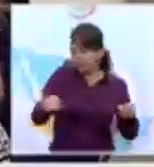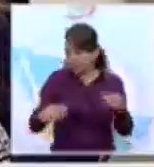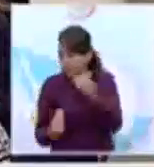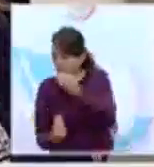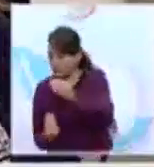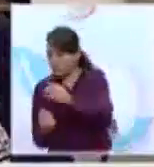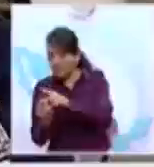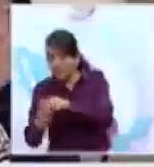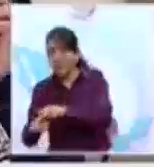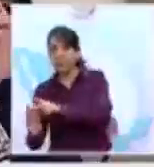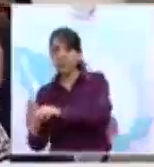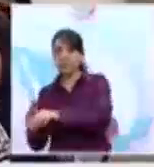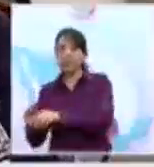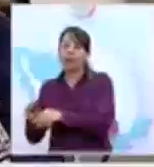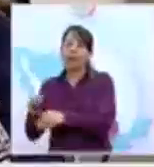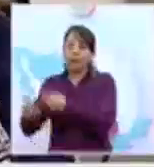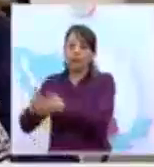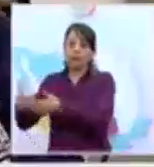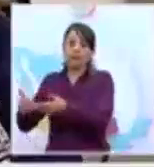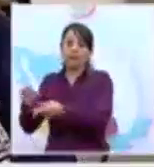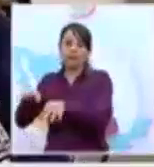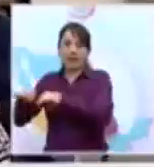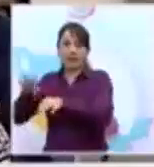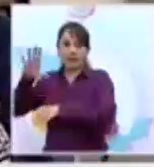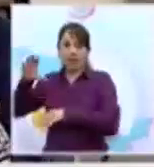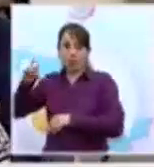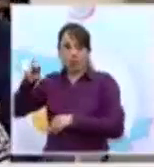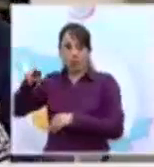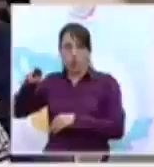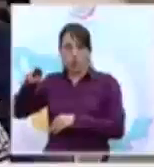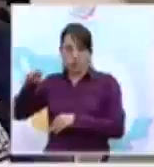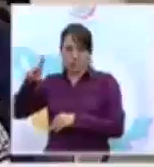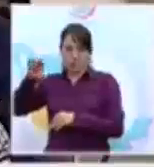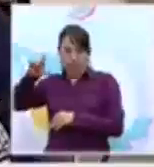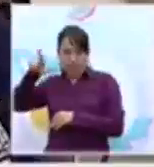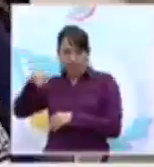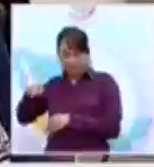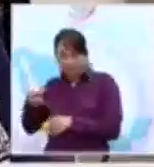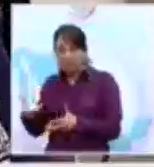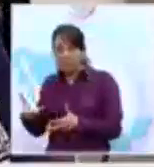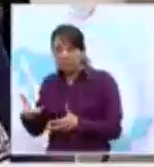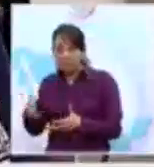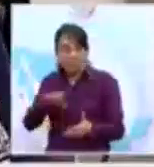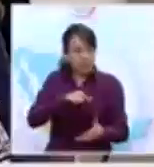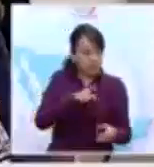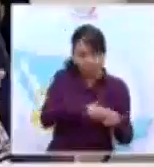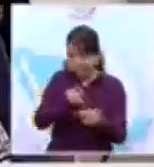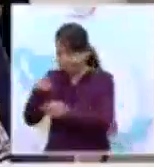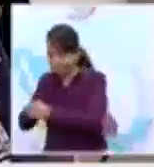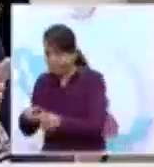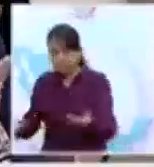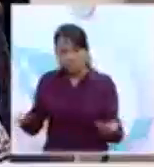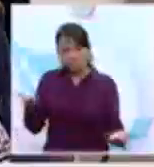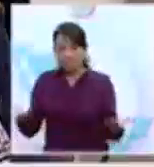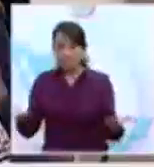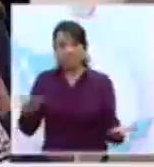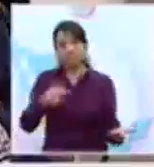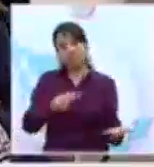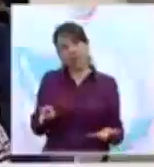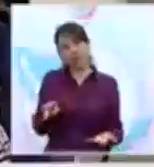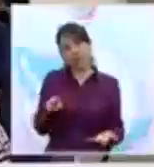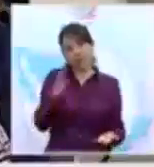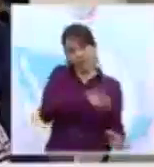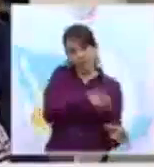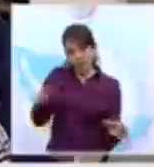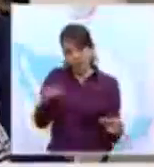sus resultados, pues eran pues de alguna manera no muy verídicos, ¿no? No muy verídicos, aunque